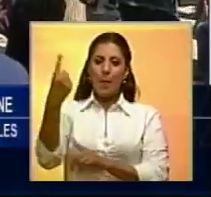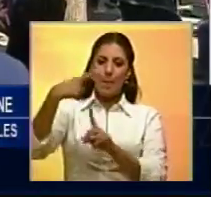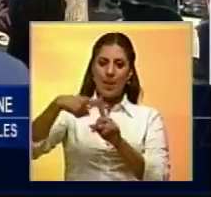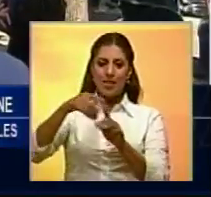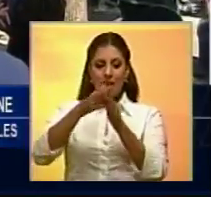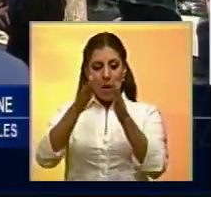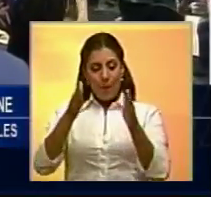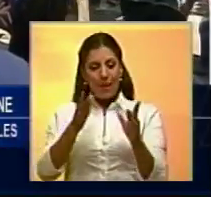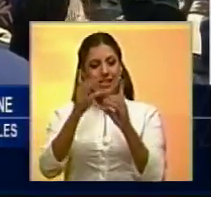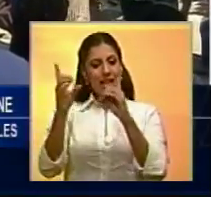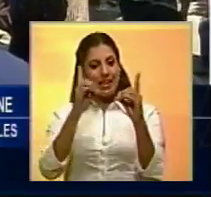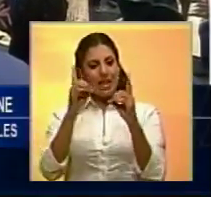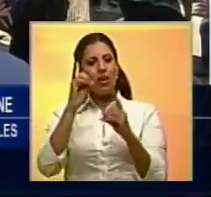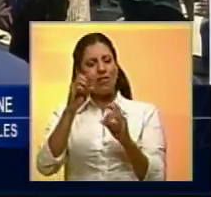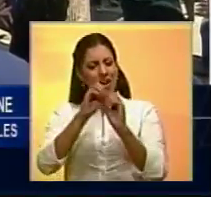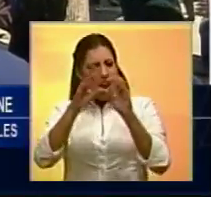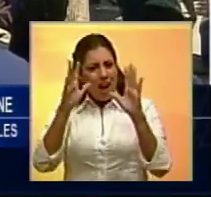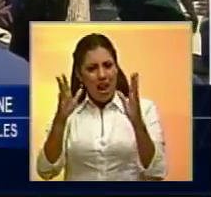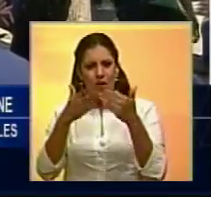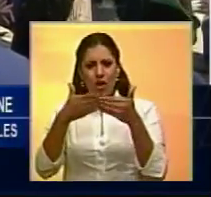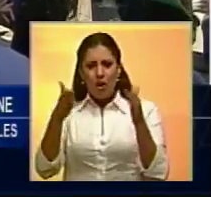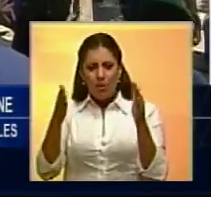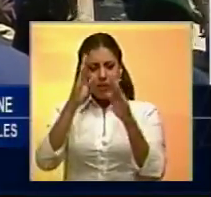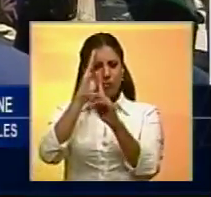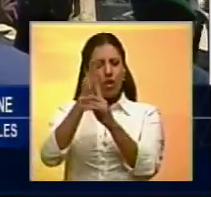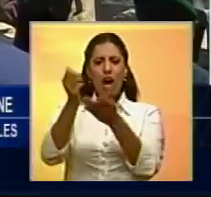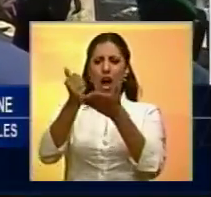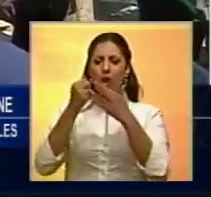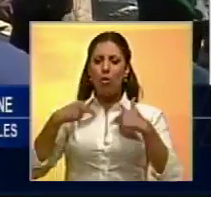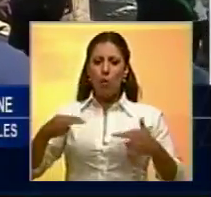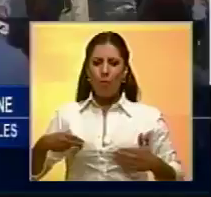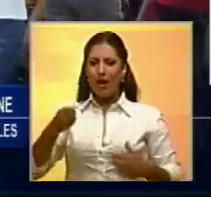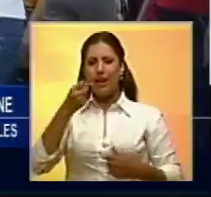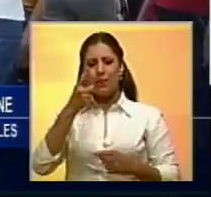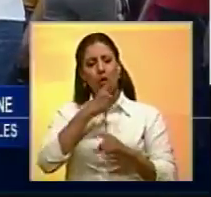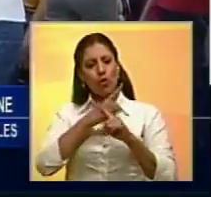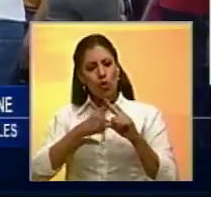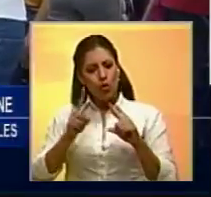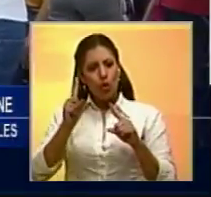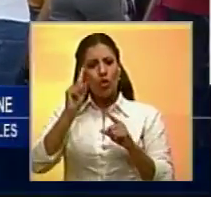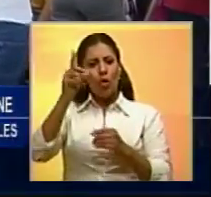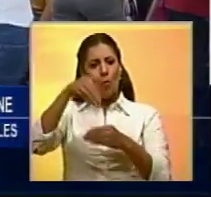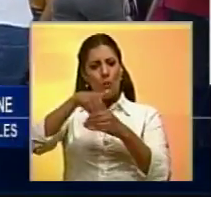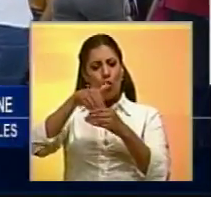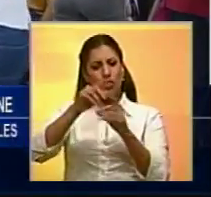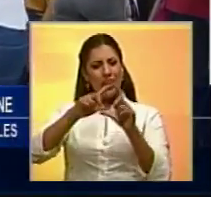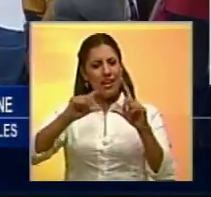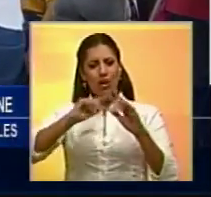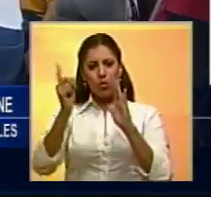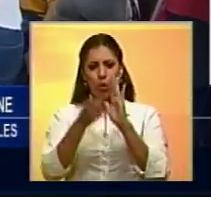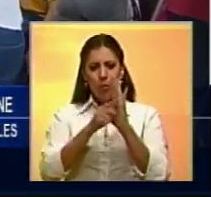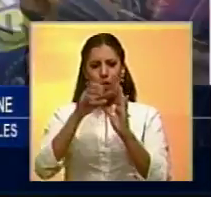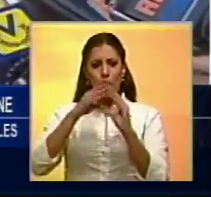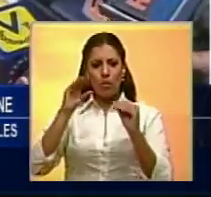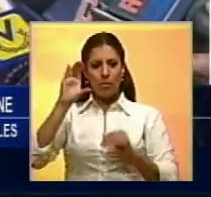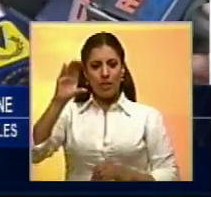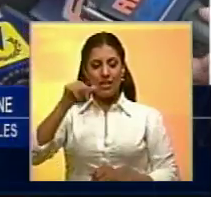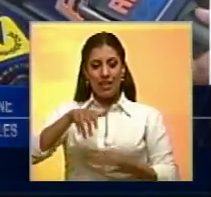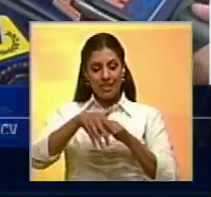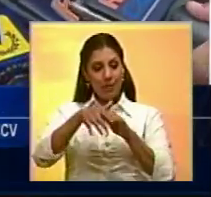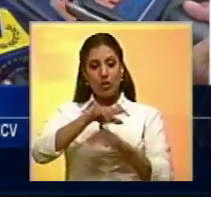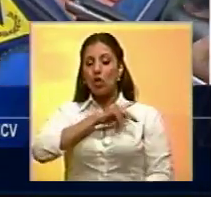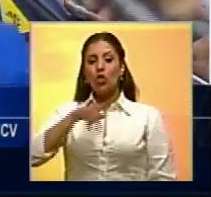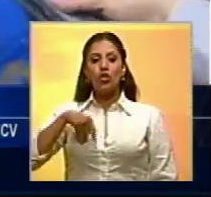las mesas de diálogo se concrete la apertura del canal humanitario y además se realicen elecciones generales en todo el país. En esta movilización